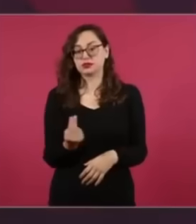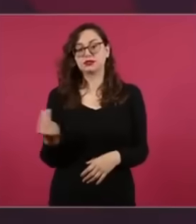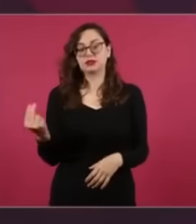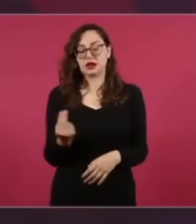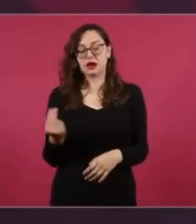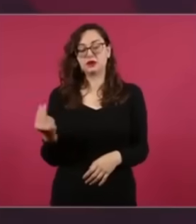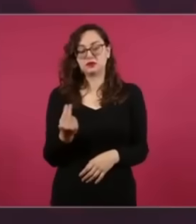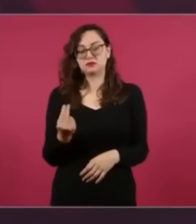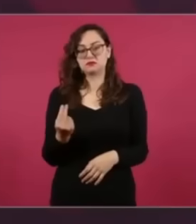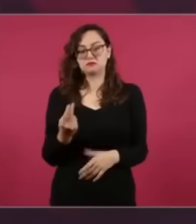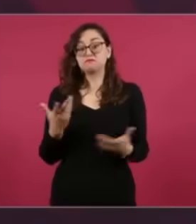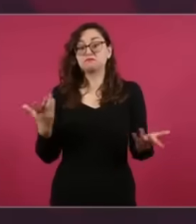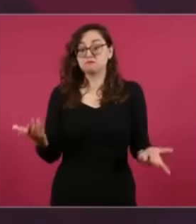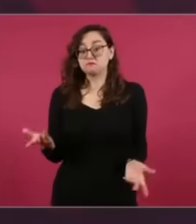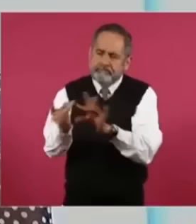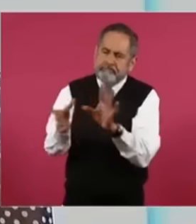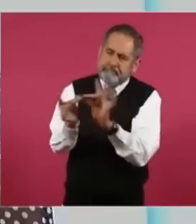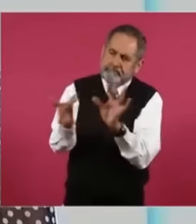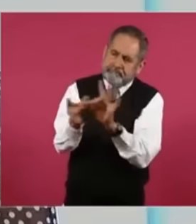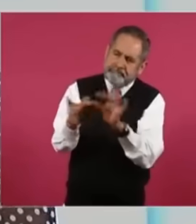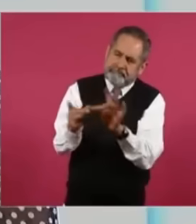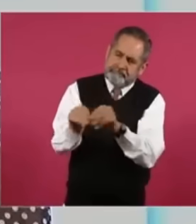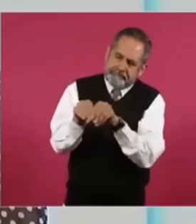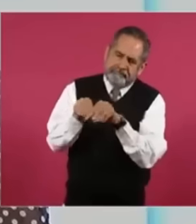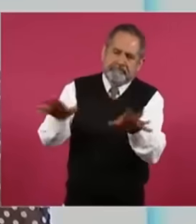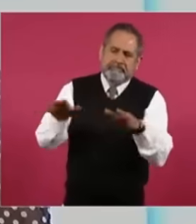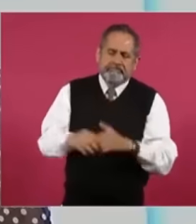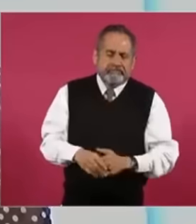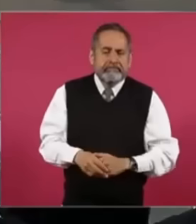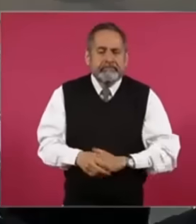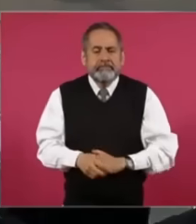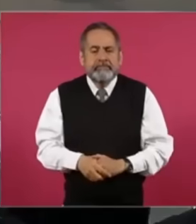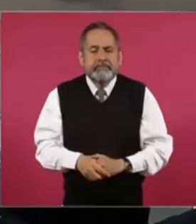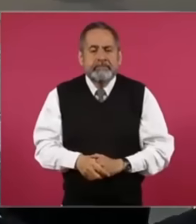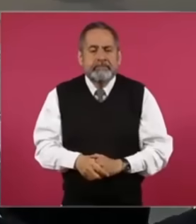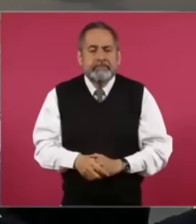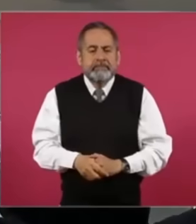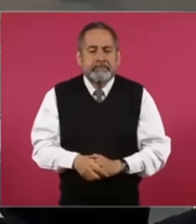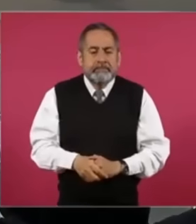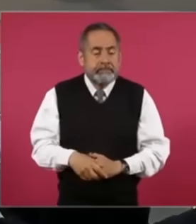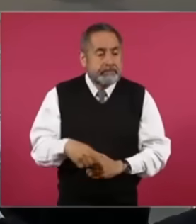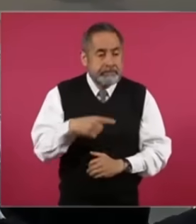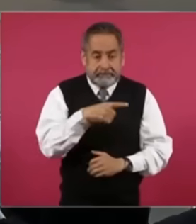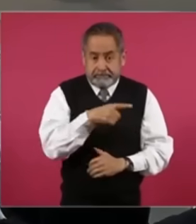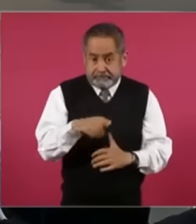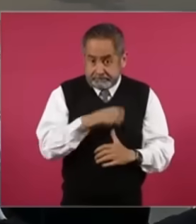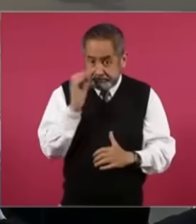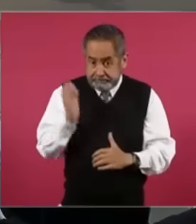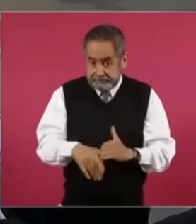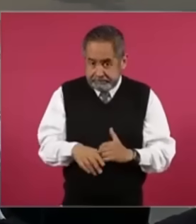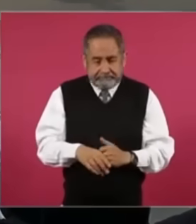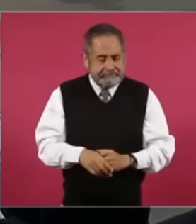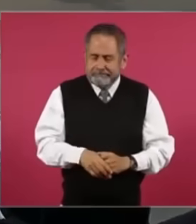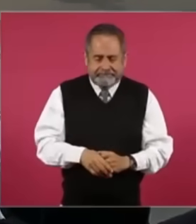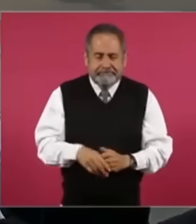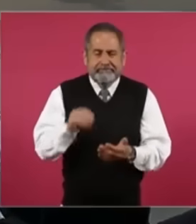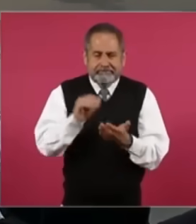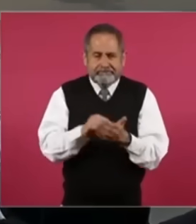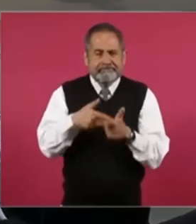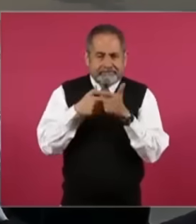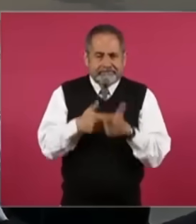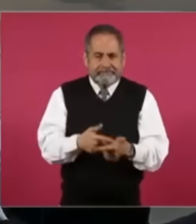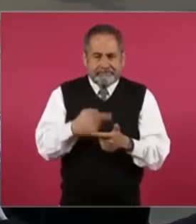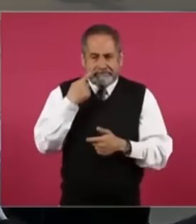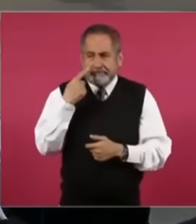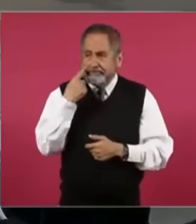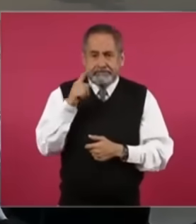no contaba con protección oficial del gobierno de México, aclaró la encargada de la sección Quién es quién en las mentiras de la semana, Ana Elizabeth García Vilchis,